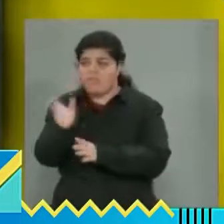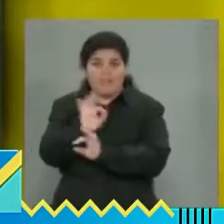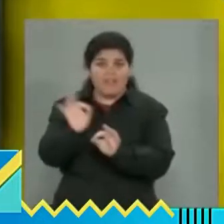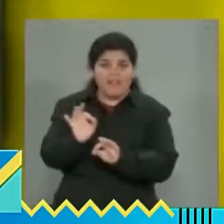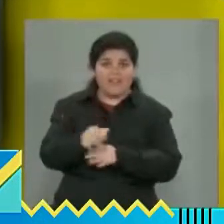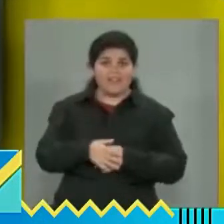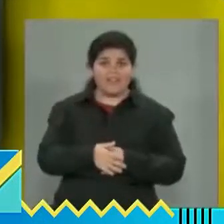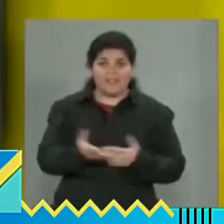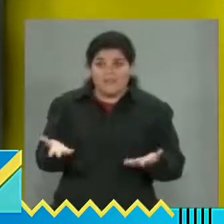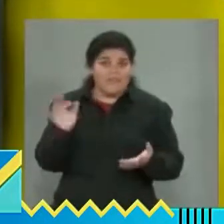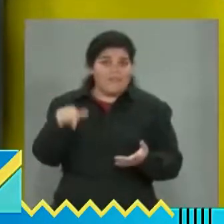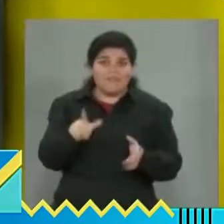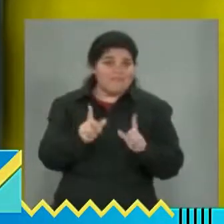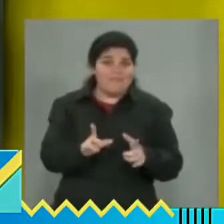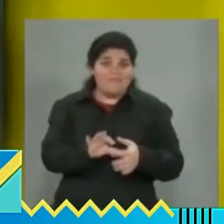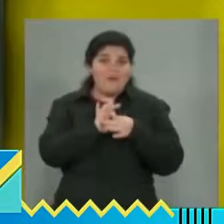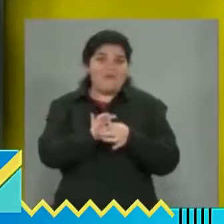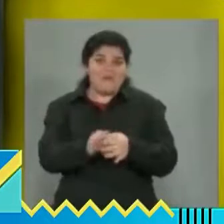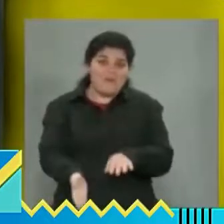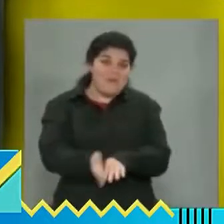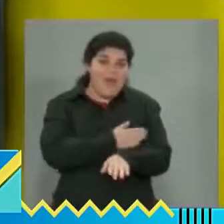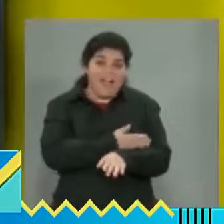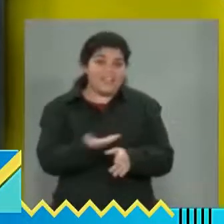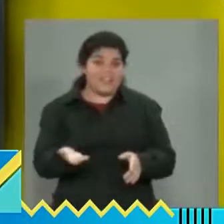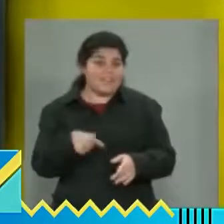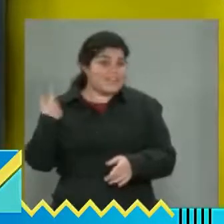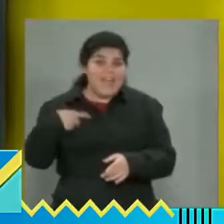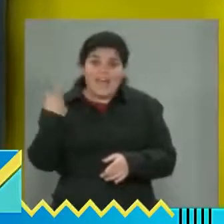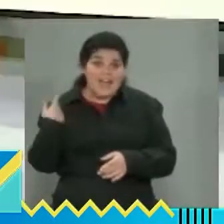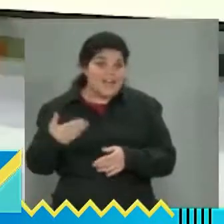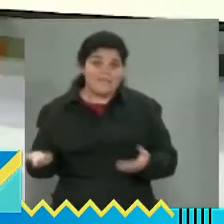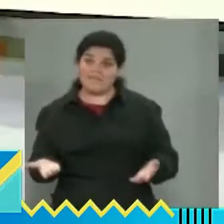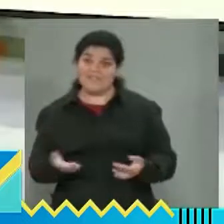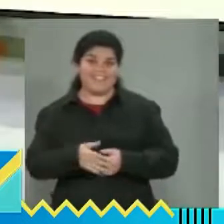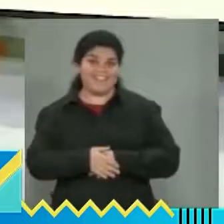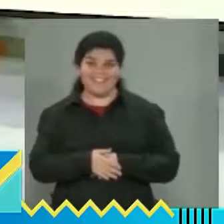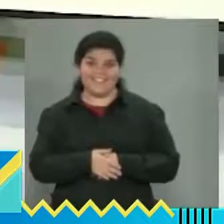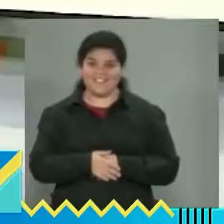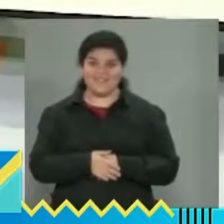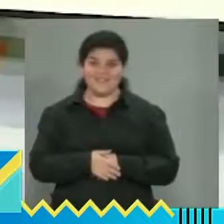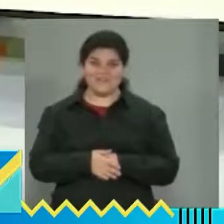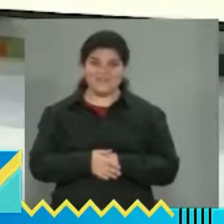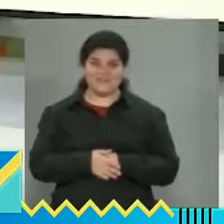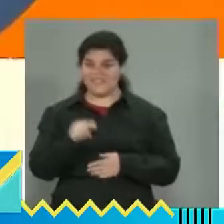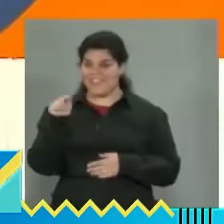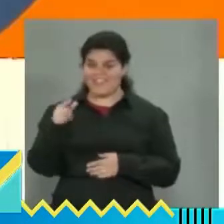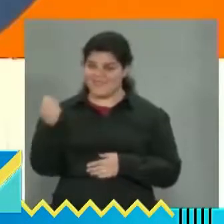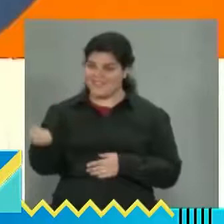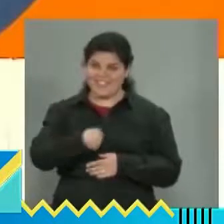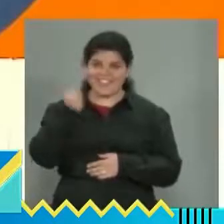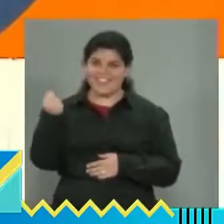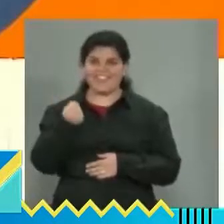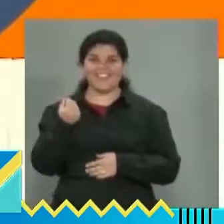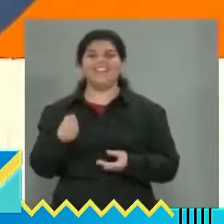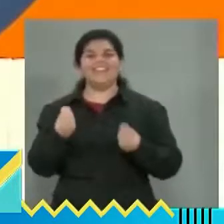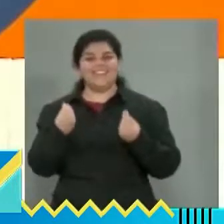estamos como en el vínculo temprano, pero todo el tiempo. Sí, y me parece muy importante dejar en claro que